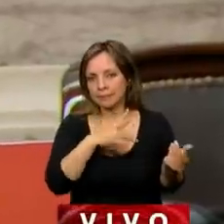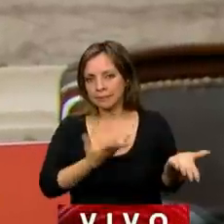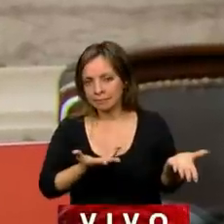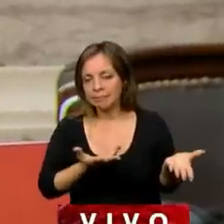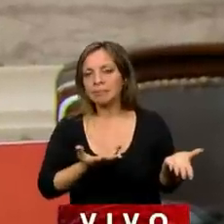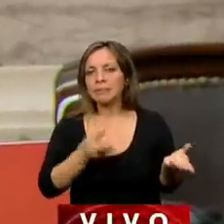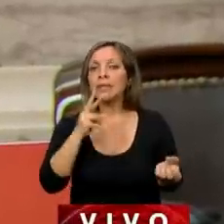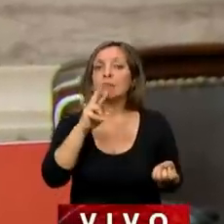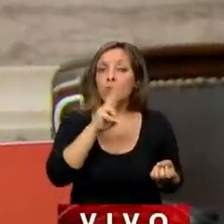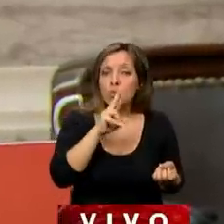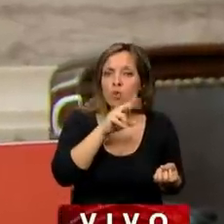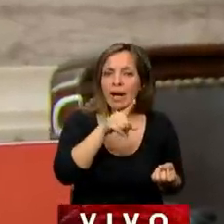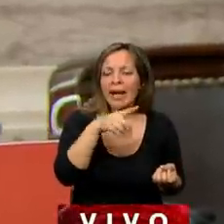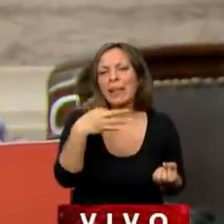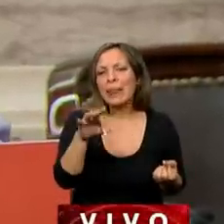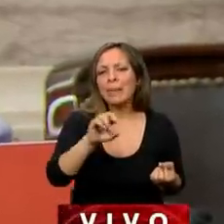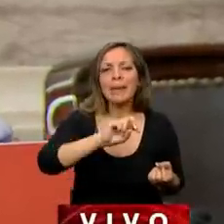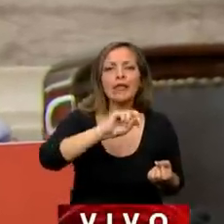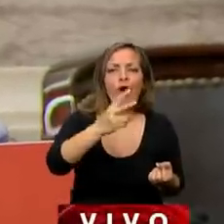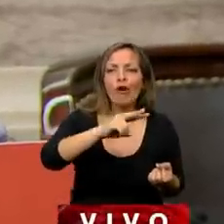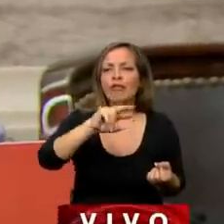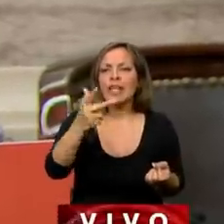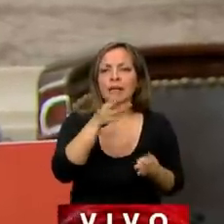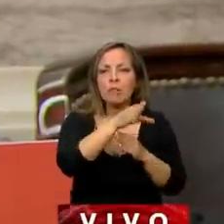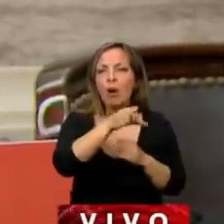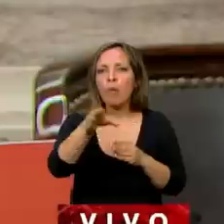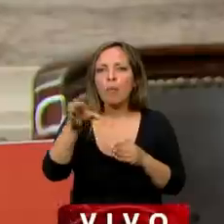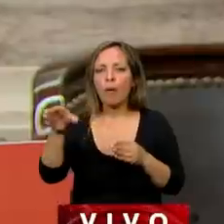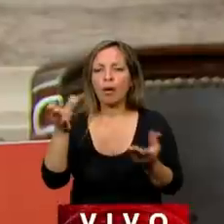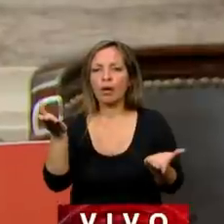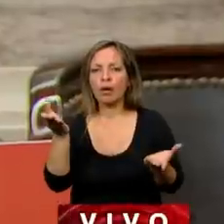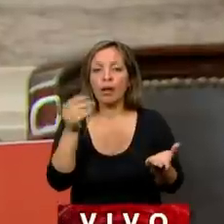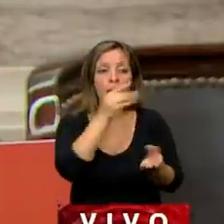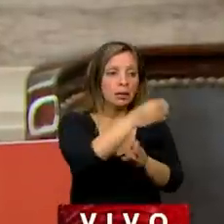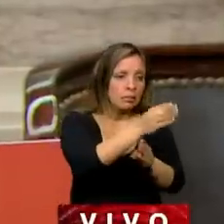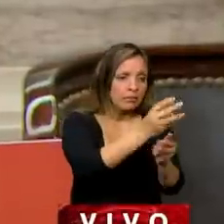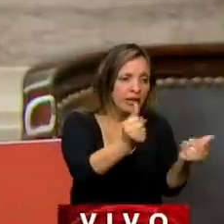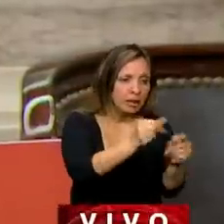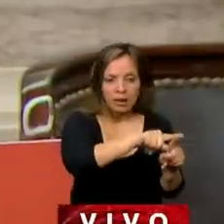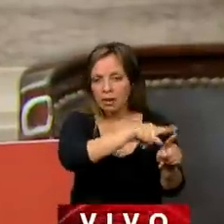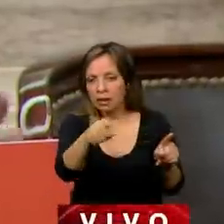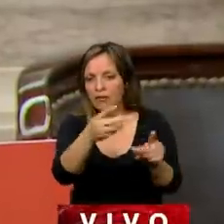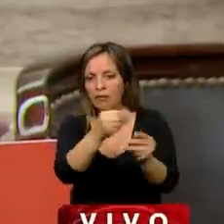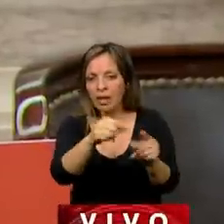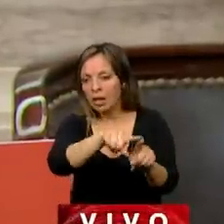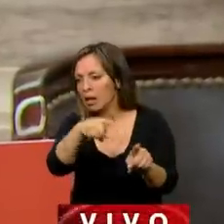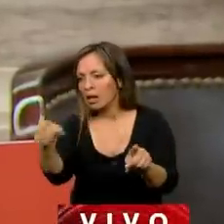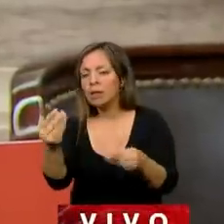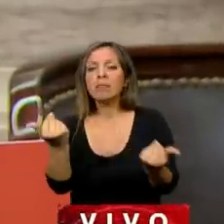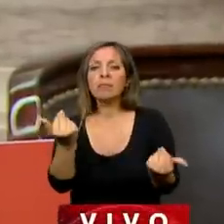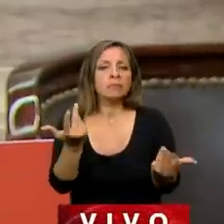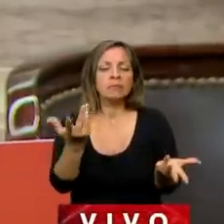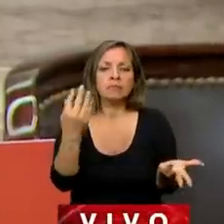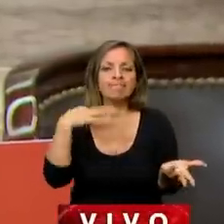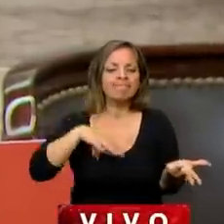casos deben hacer doble o triple jornada, de un trabajo al otro, porque la situación económica por